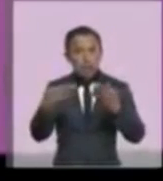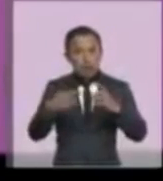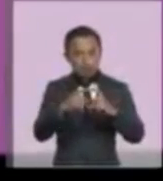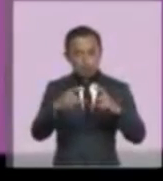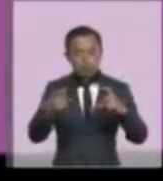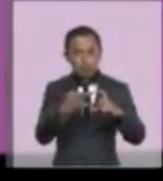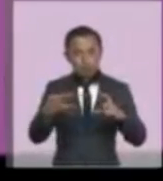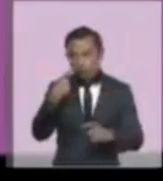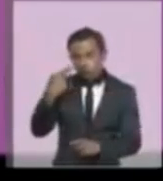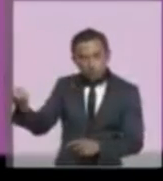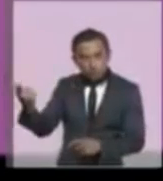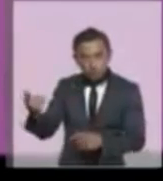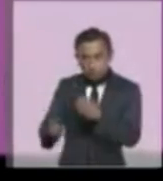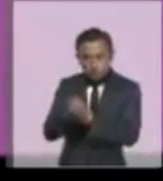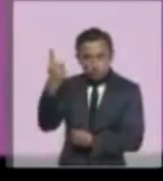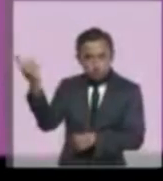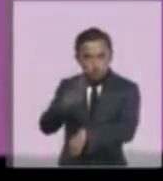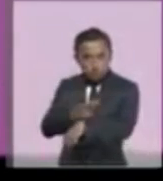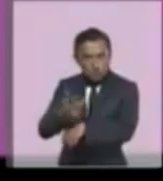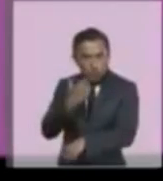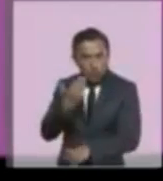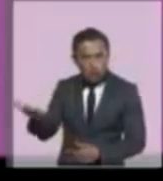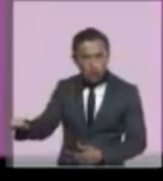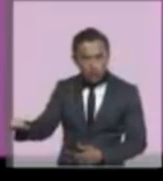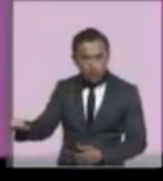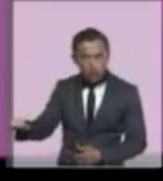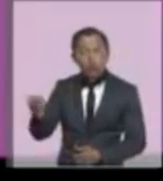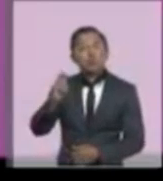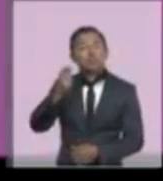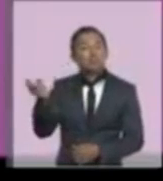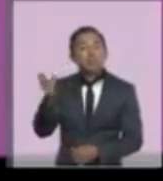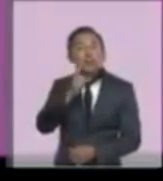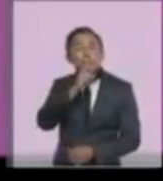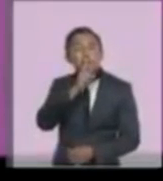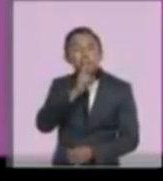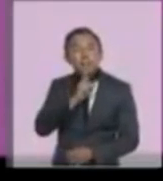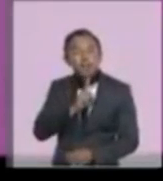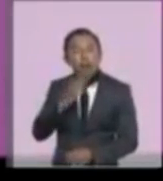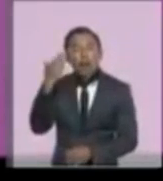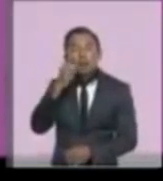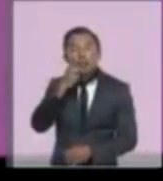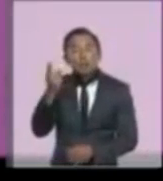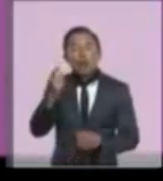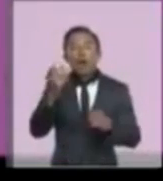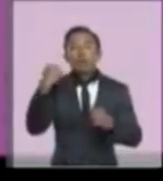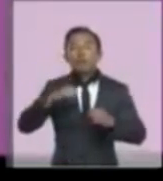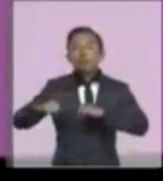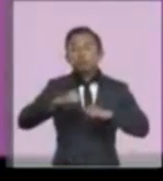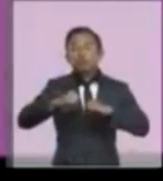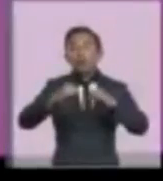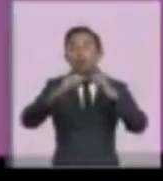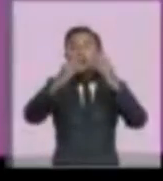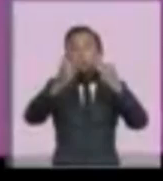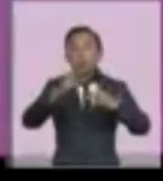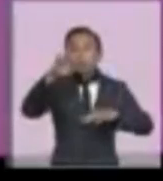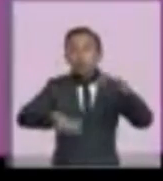honesto. Es decir, es mentira lo que dice que le regresó a los damnificados, y eso no lo puede hacer, porque es una